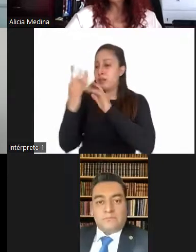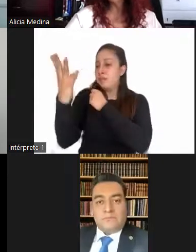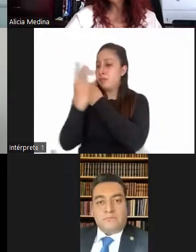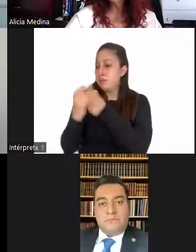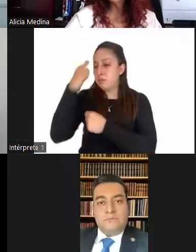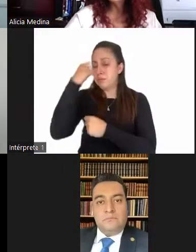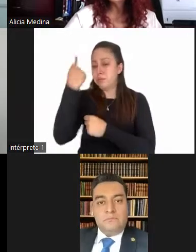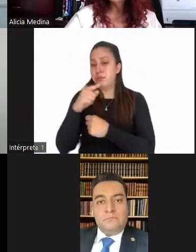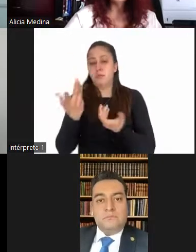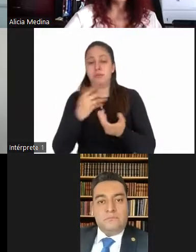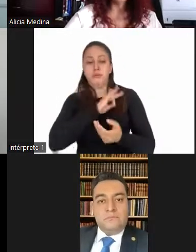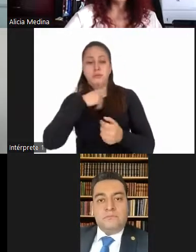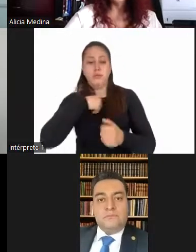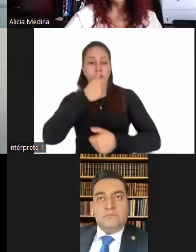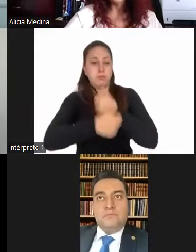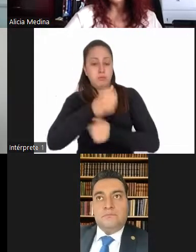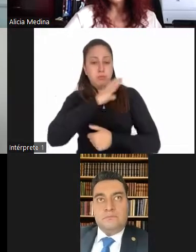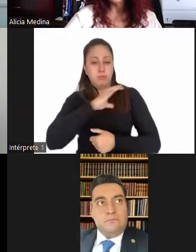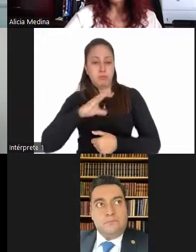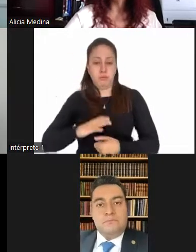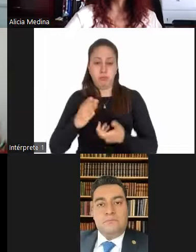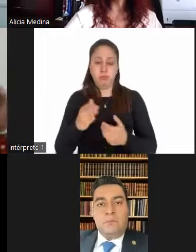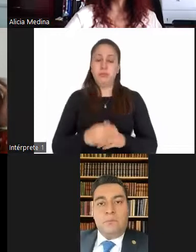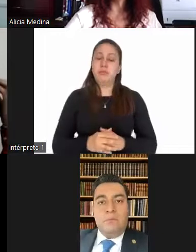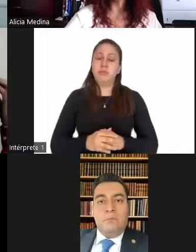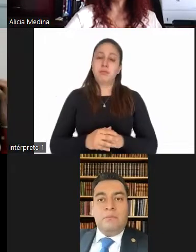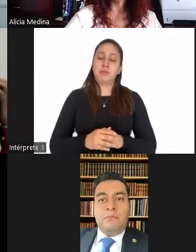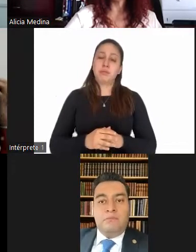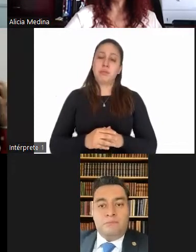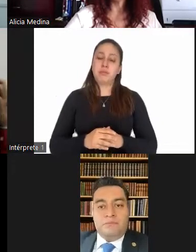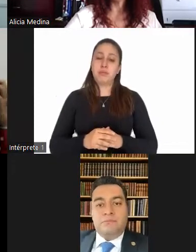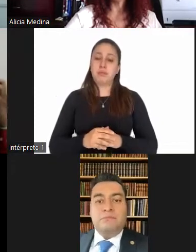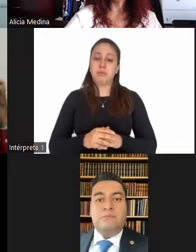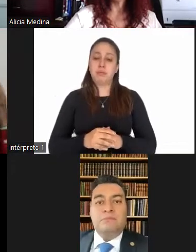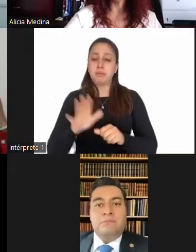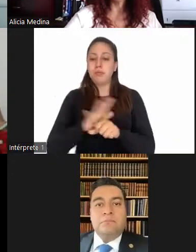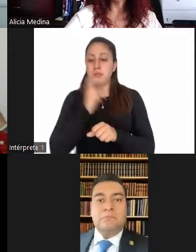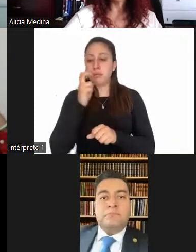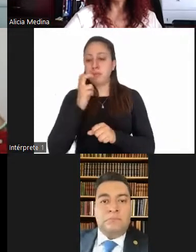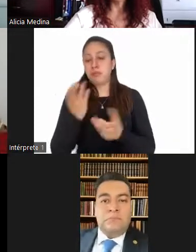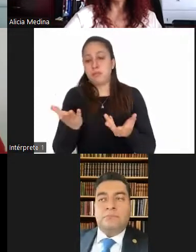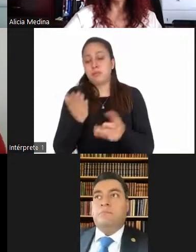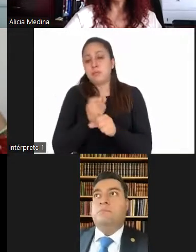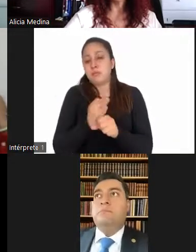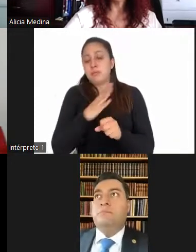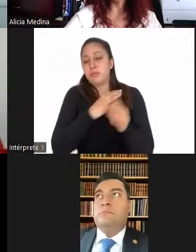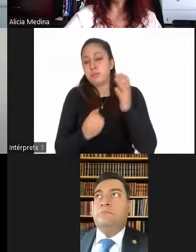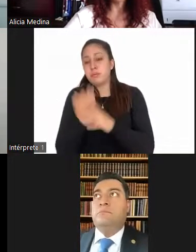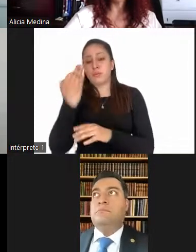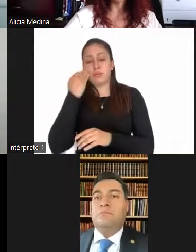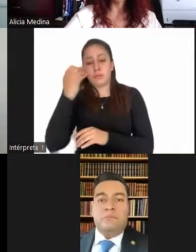hacen justicia electoral, y me parece que con esto damos pauta a una nueva época en el tema de